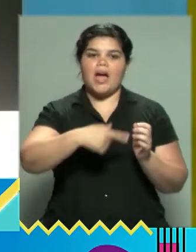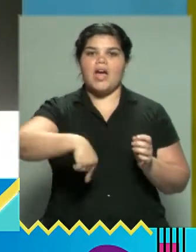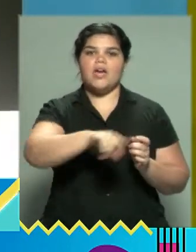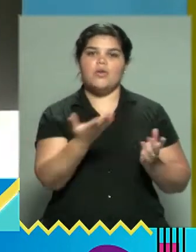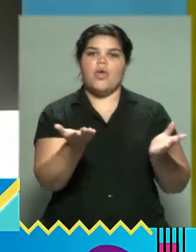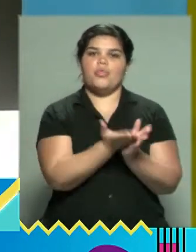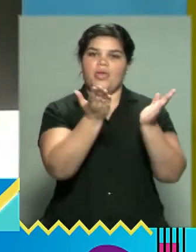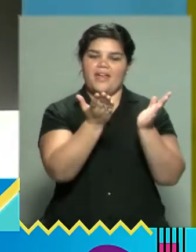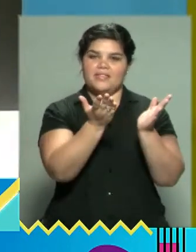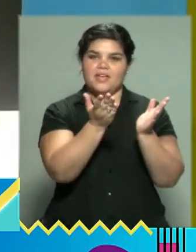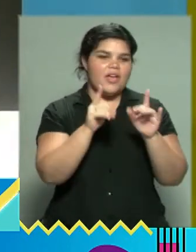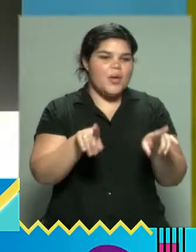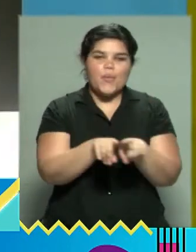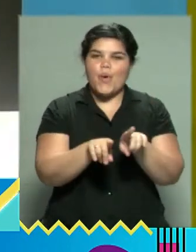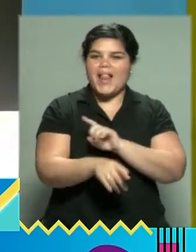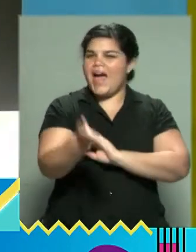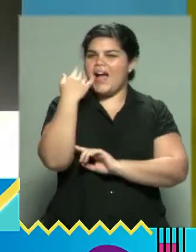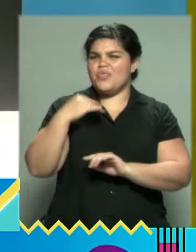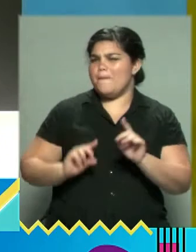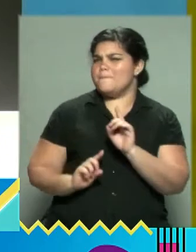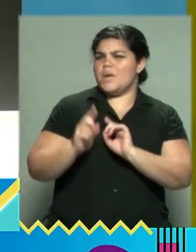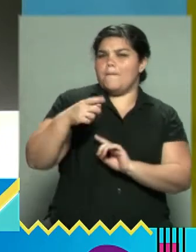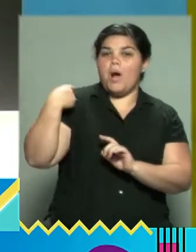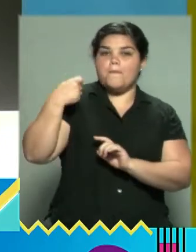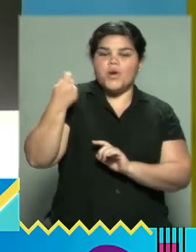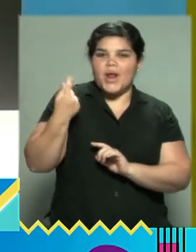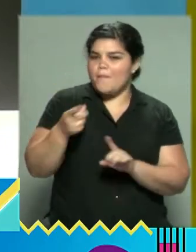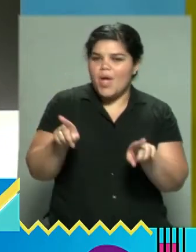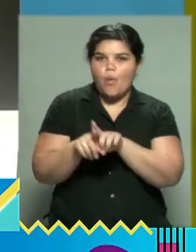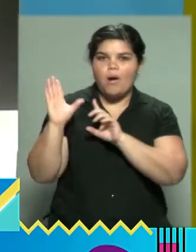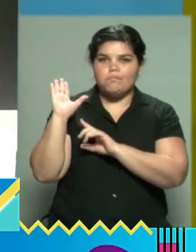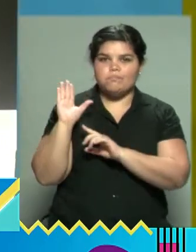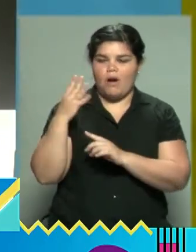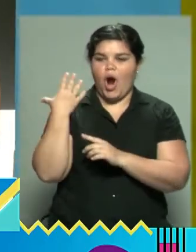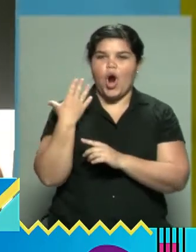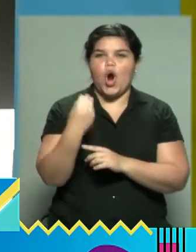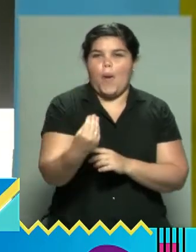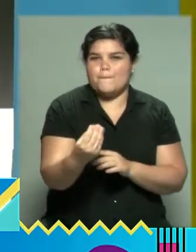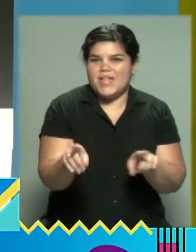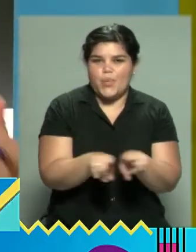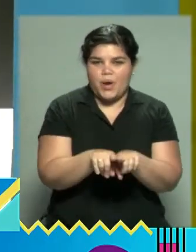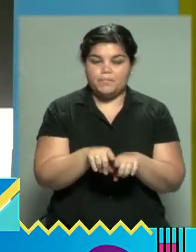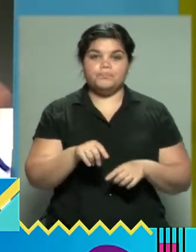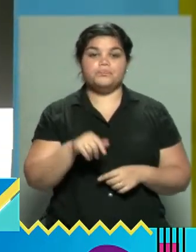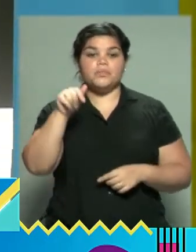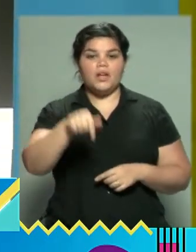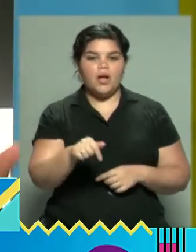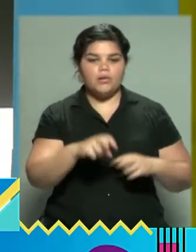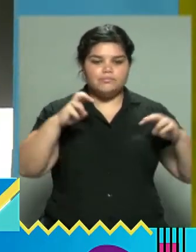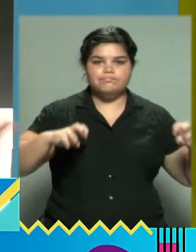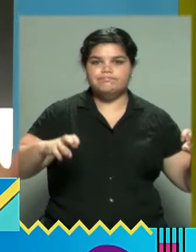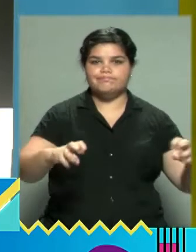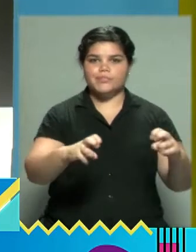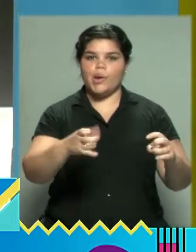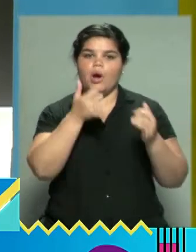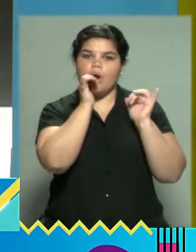Volvemos al Distintos Parecidos de origen, si se quiere, para decirlo así, y nos damos el placer de poder sentarnos entre jóvenes a plantear